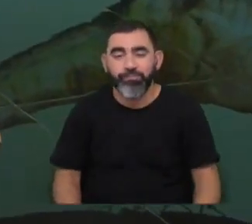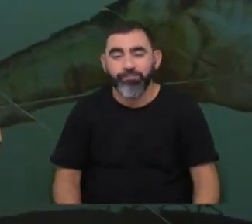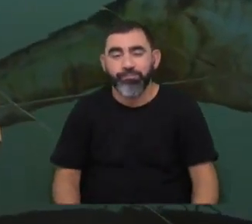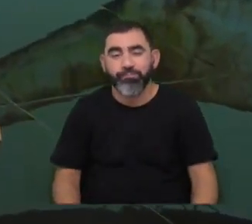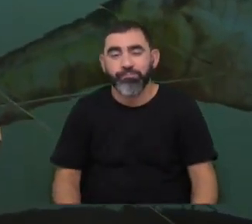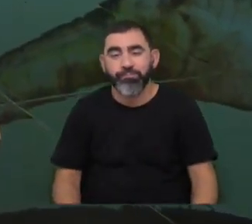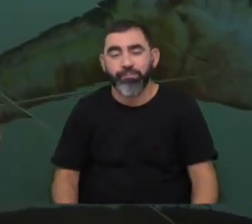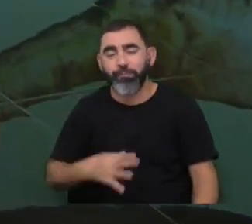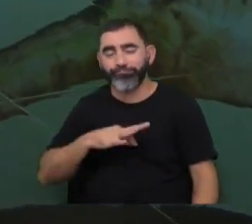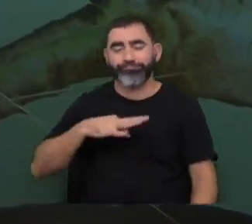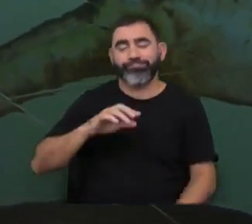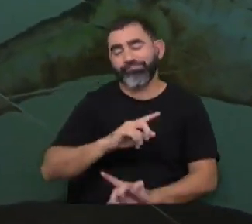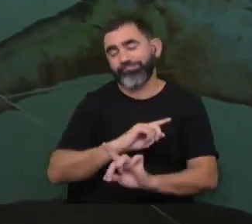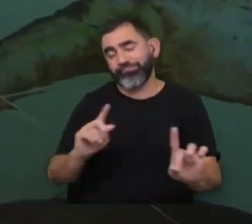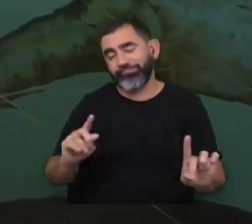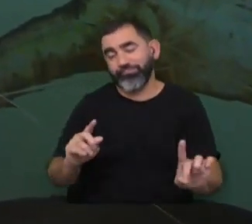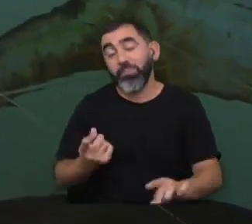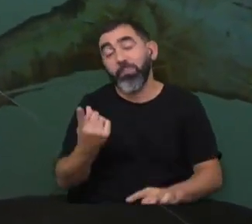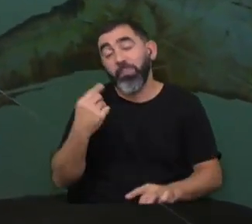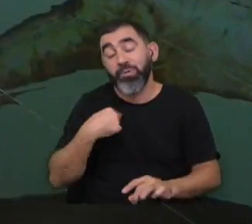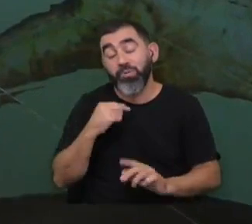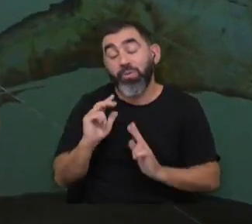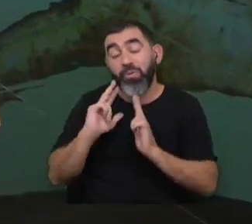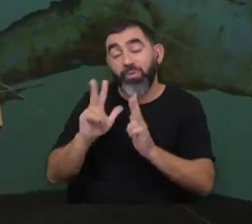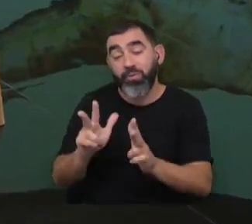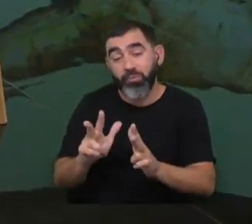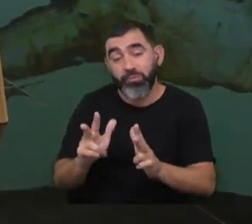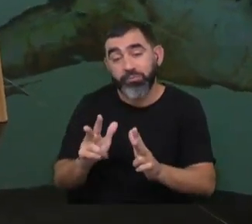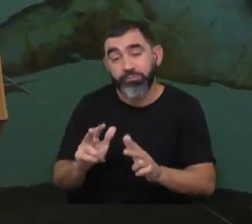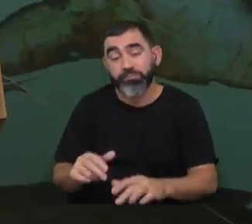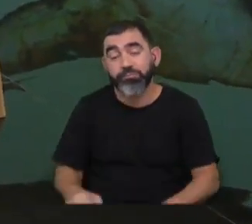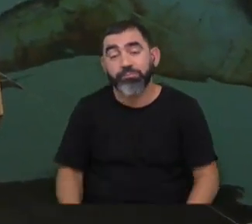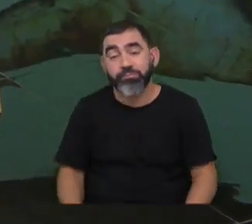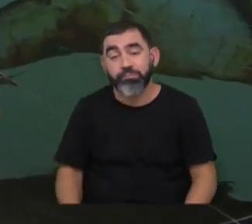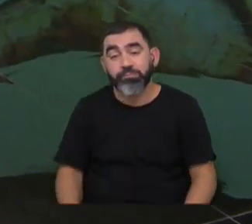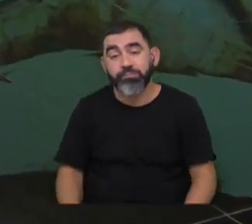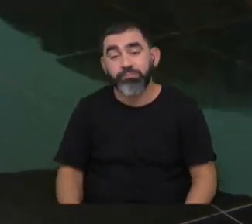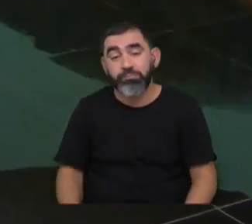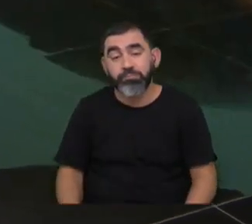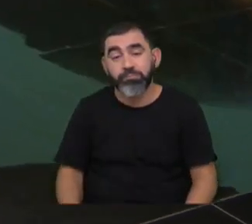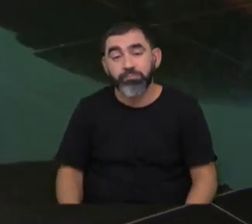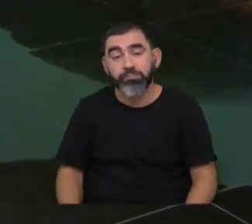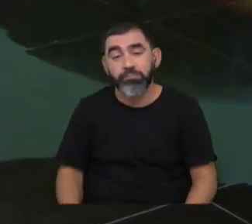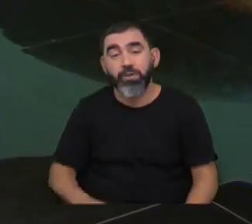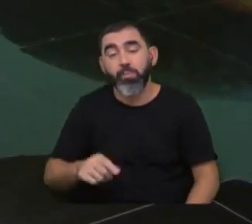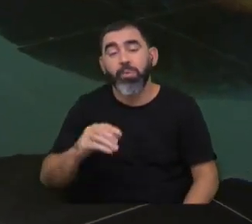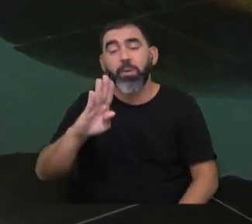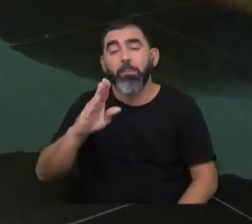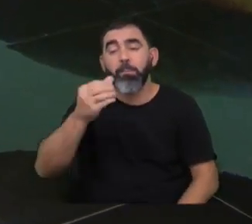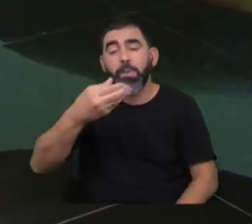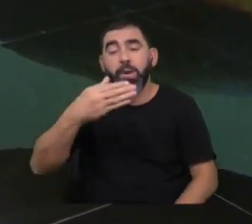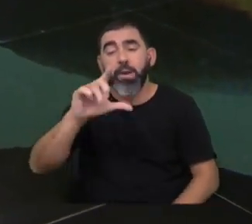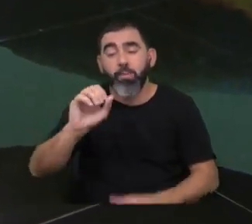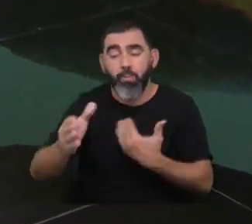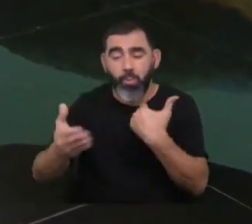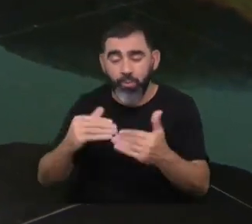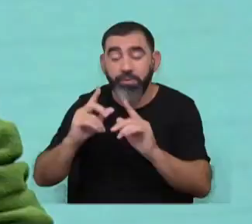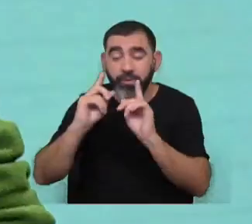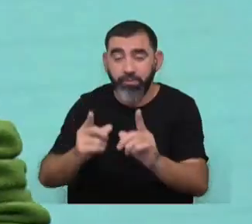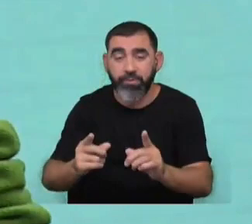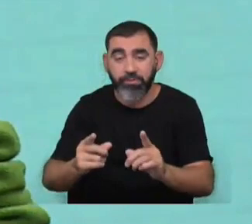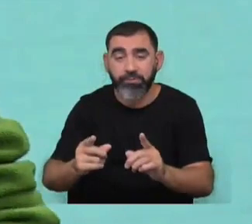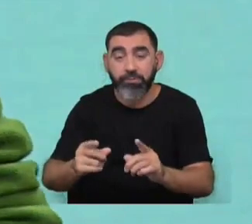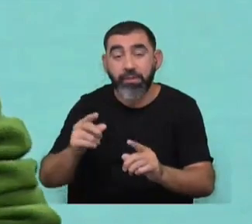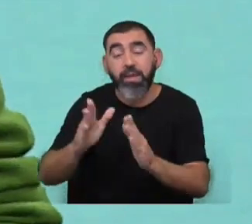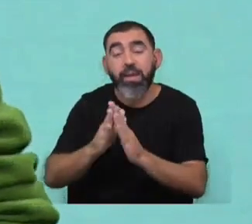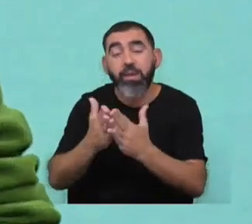un pedante horrible. Pero lo que yo quería destacar, y ya que vas a tener a Pablo Toriño Exacto. hoy más adelante en el programa, es que